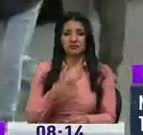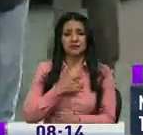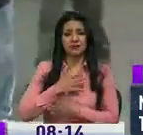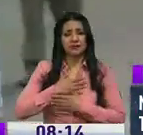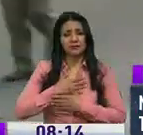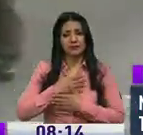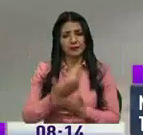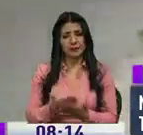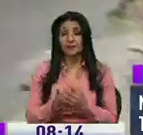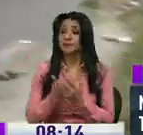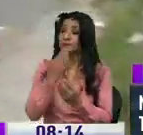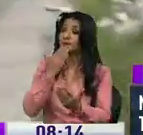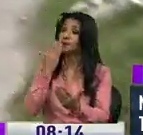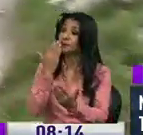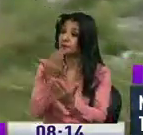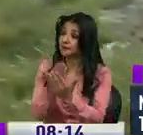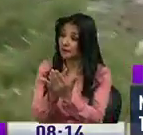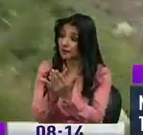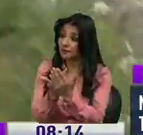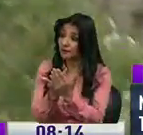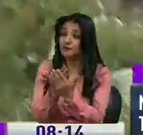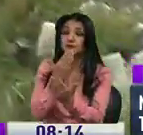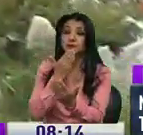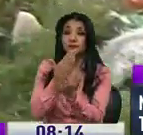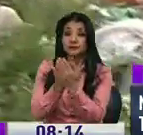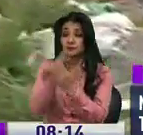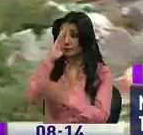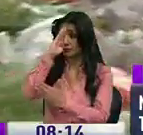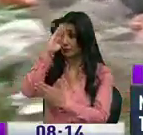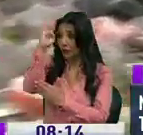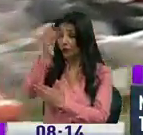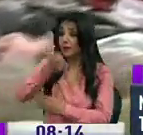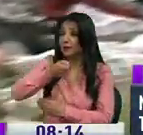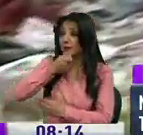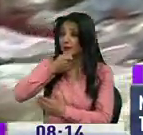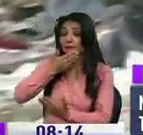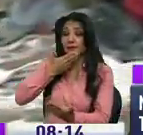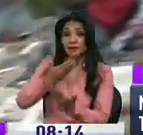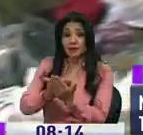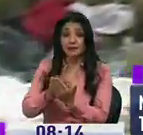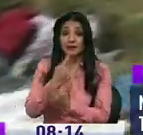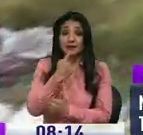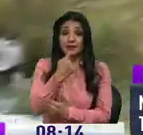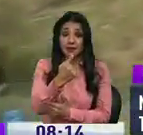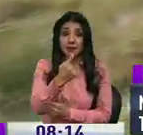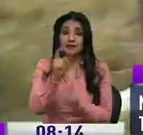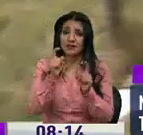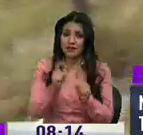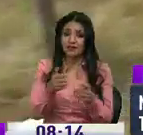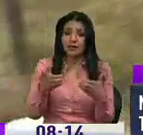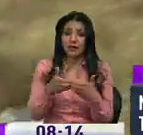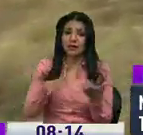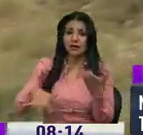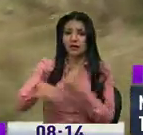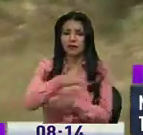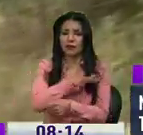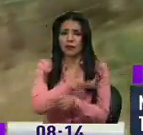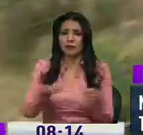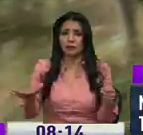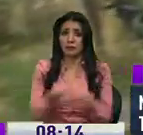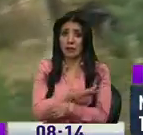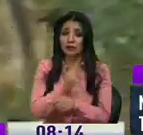lamentable. Bueno, agradecemos muchísimo también la colaboración de la Policía Nacional, y ellos han mencionado, ¿no? Tienen el debido equipamiento y tienen ya las